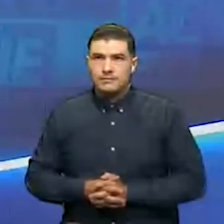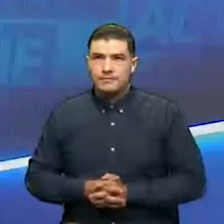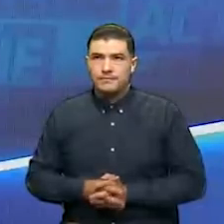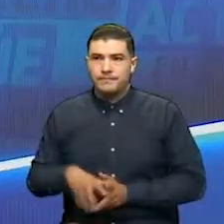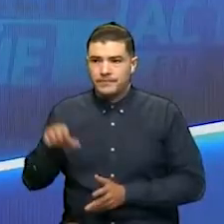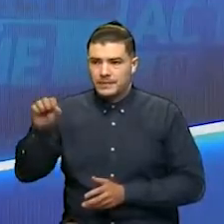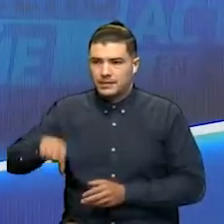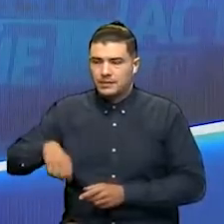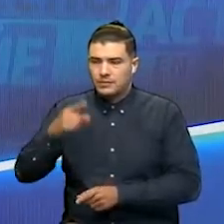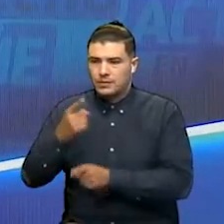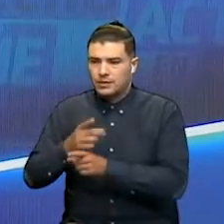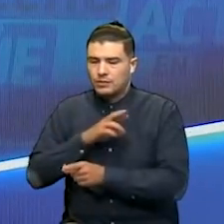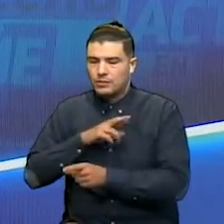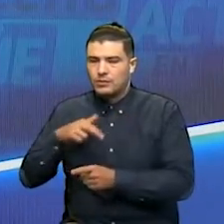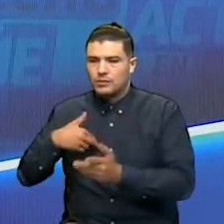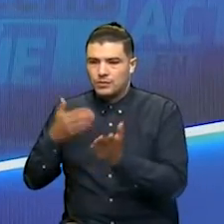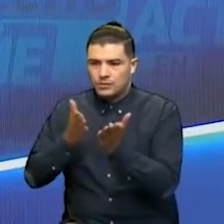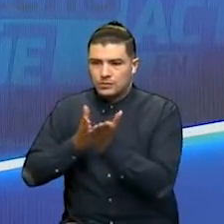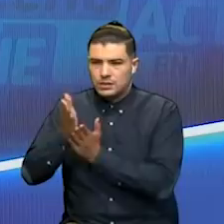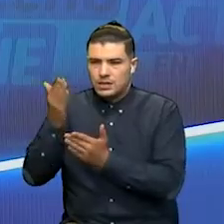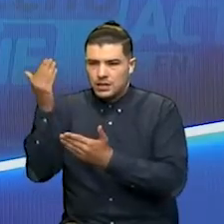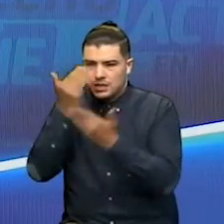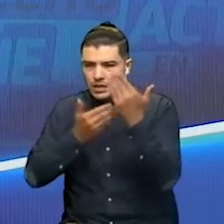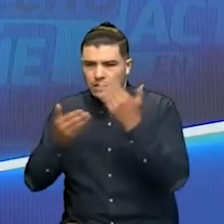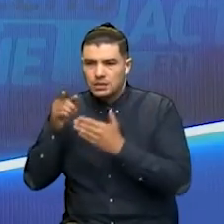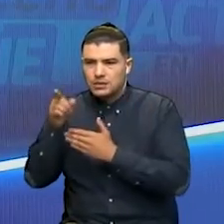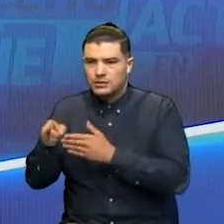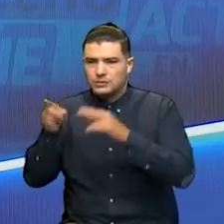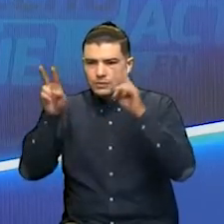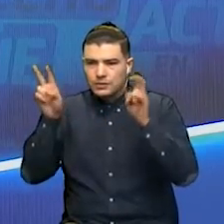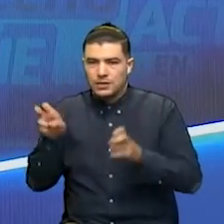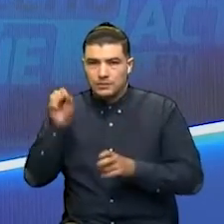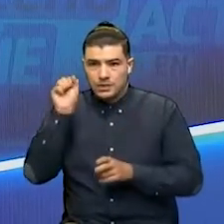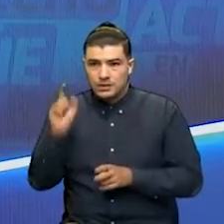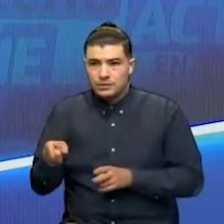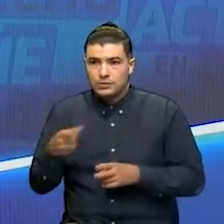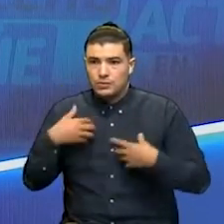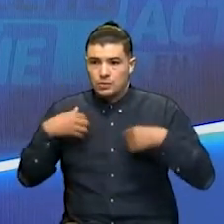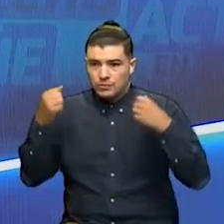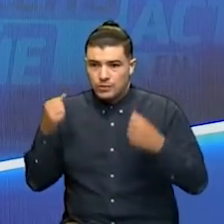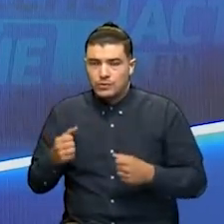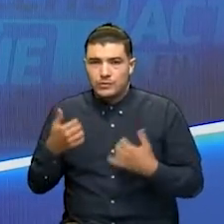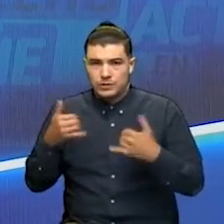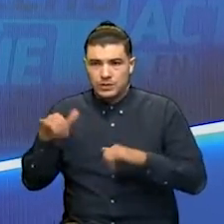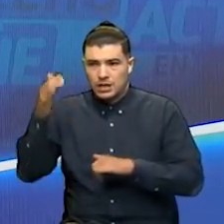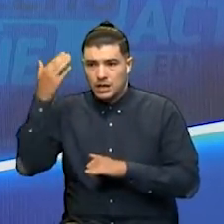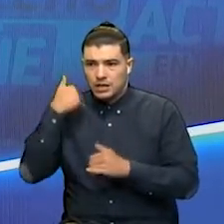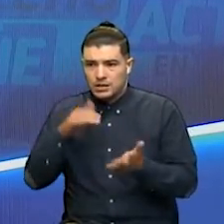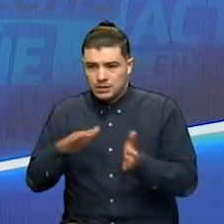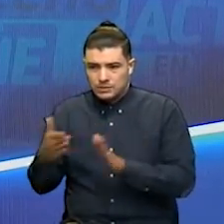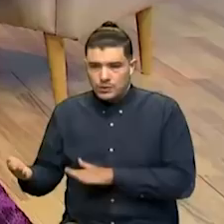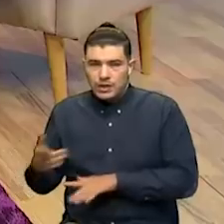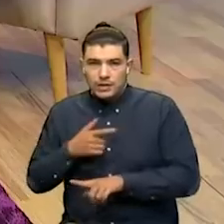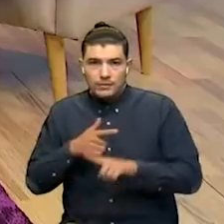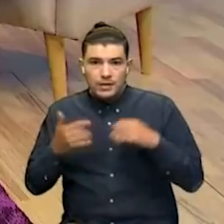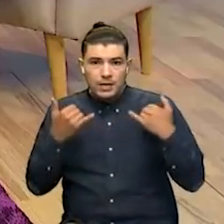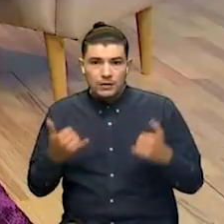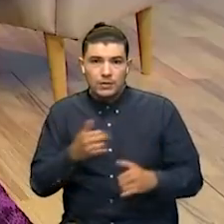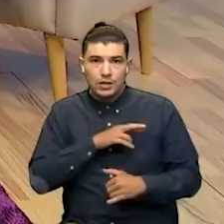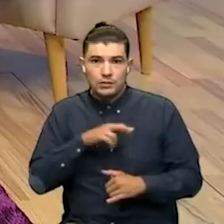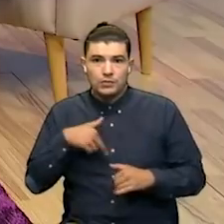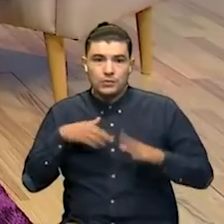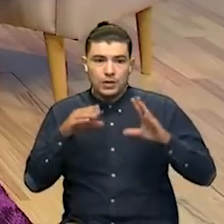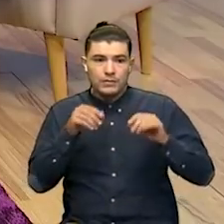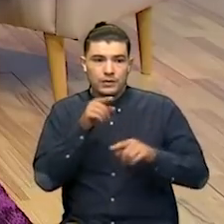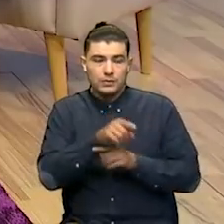Bueno, seguimos analizando este tema desde que sigue siendo el dueño quien ya falleció y hablábamos precisamente